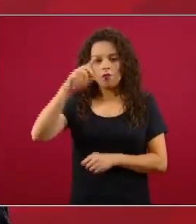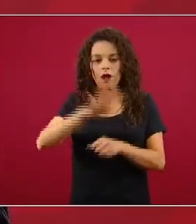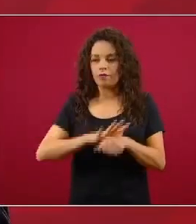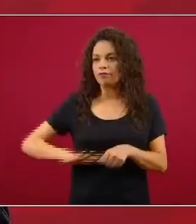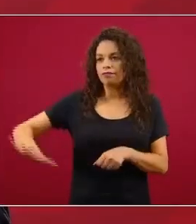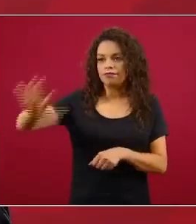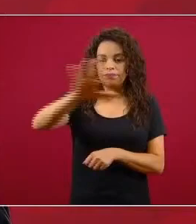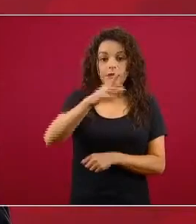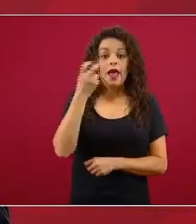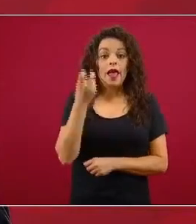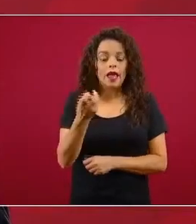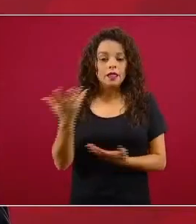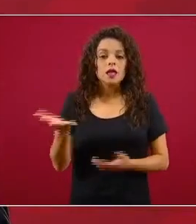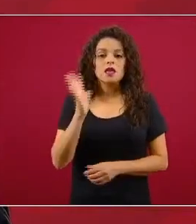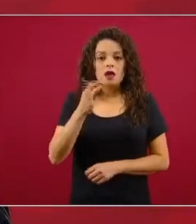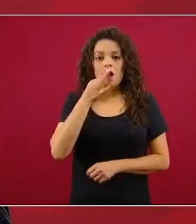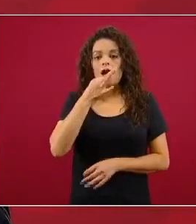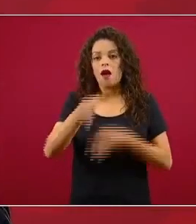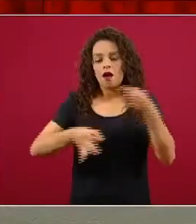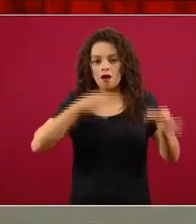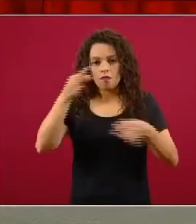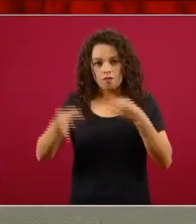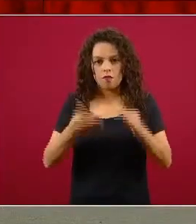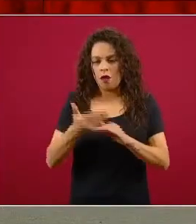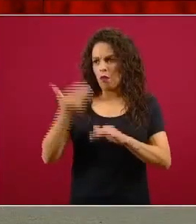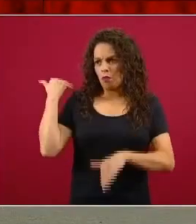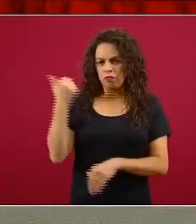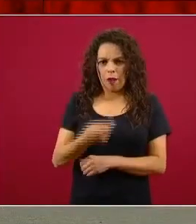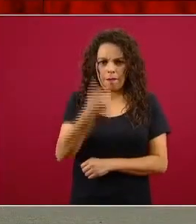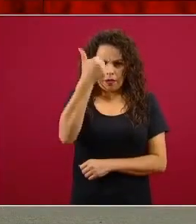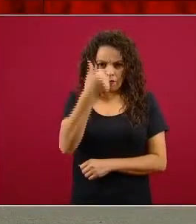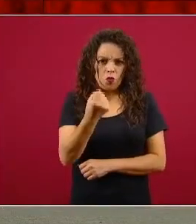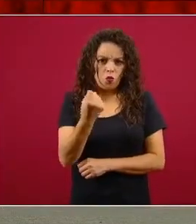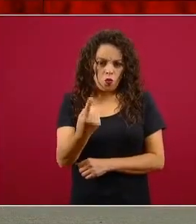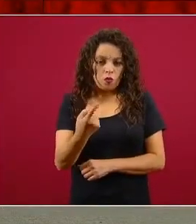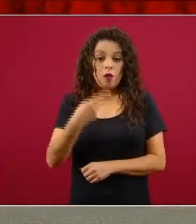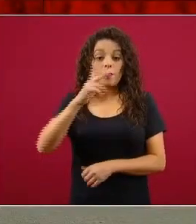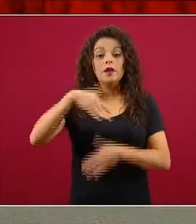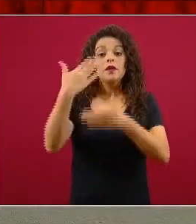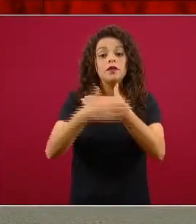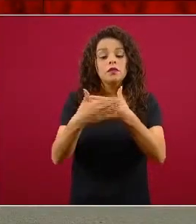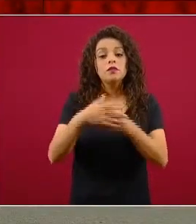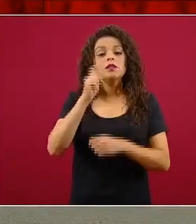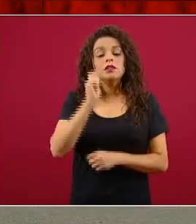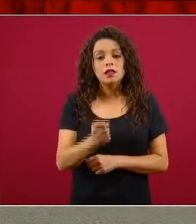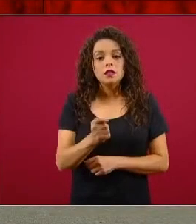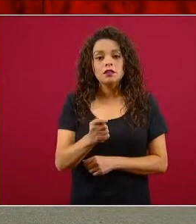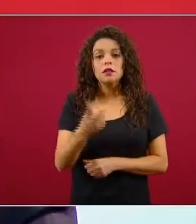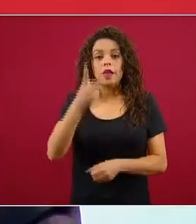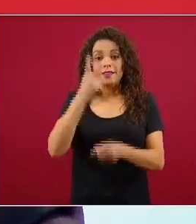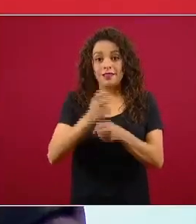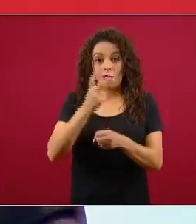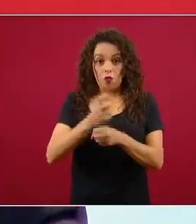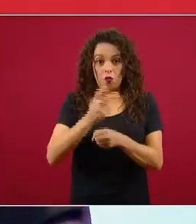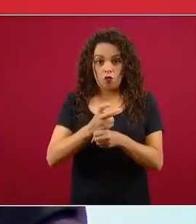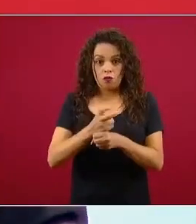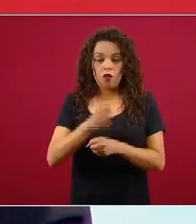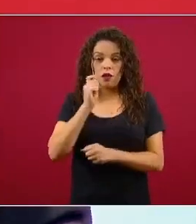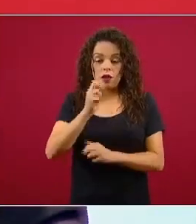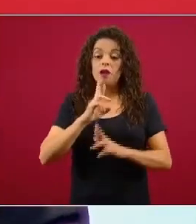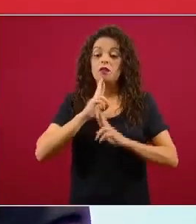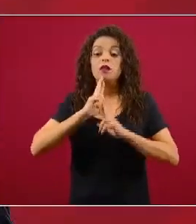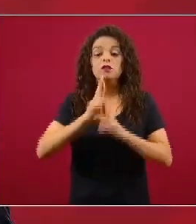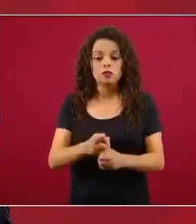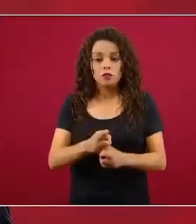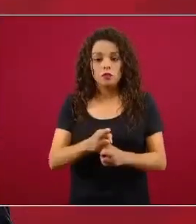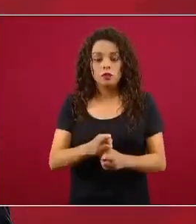ya tuvimos un primer informe preliminar. Próximamente vamos a presentar una segunda ronda de resultados, y